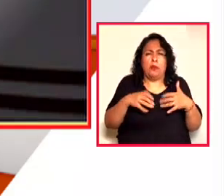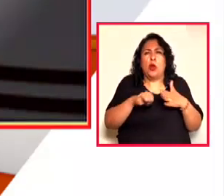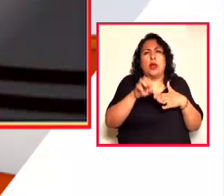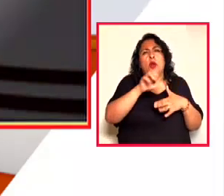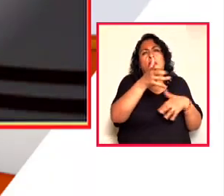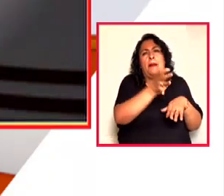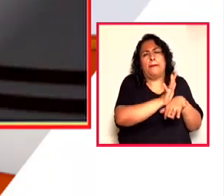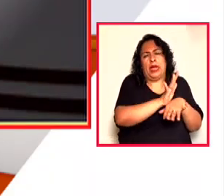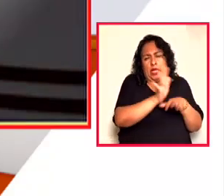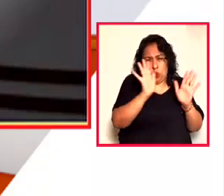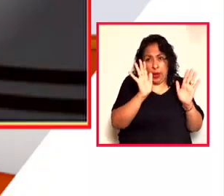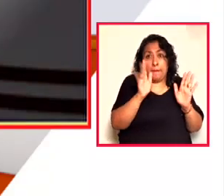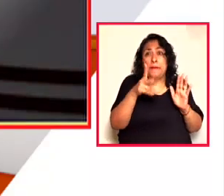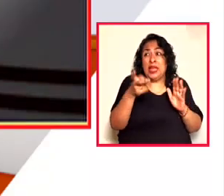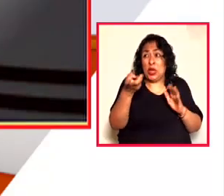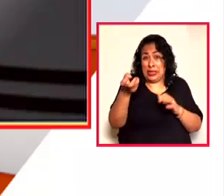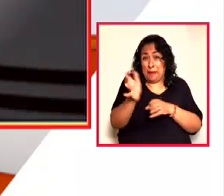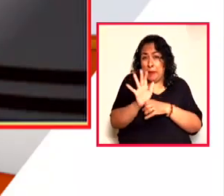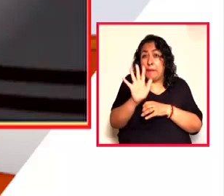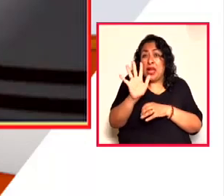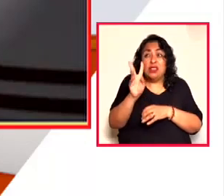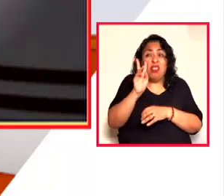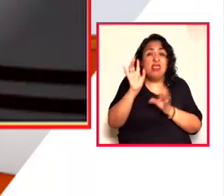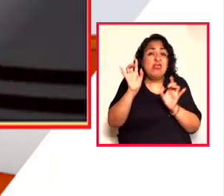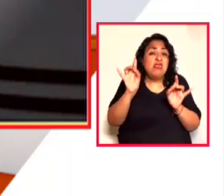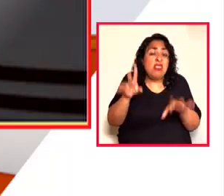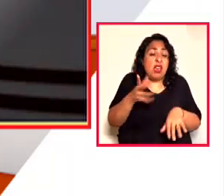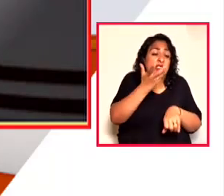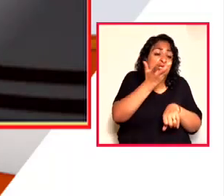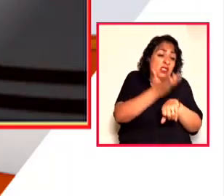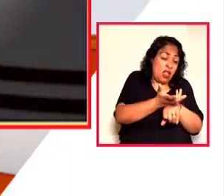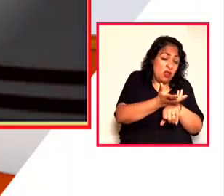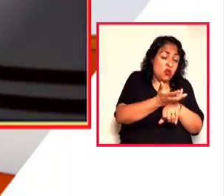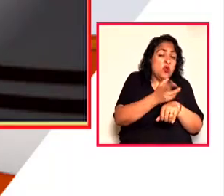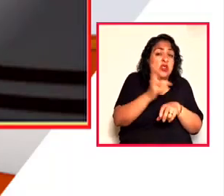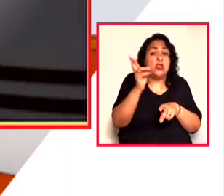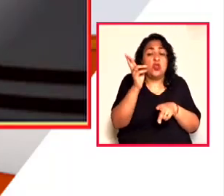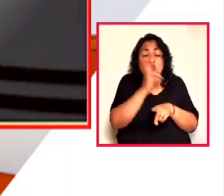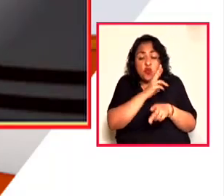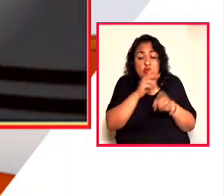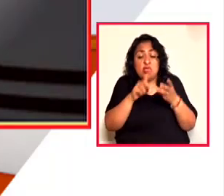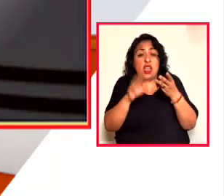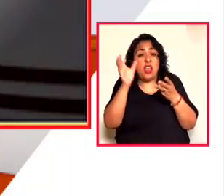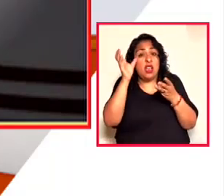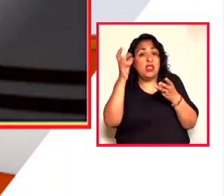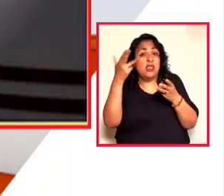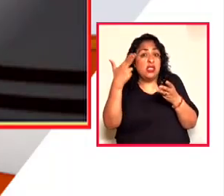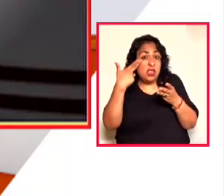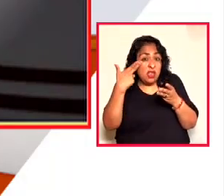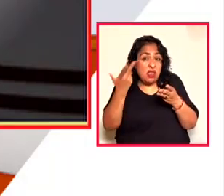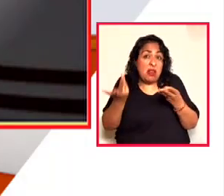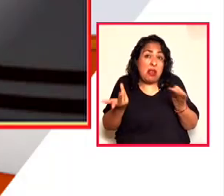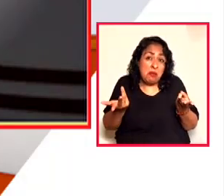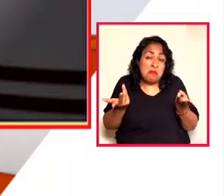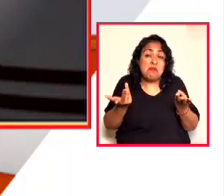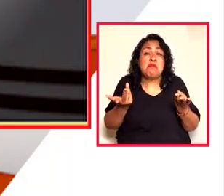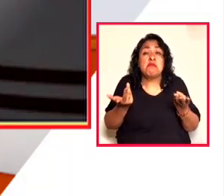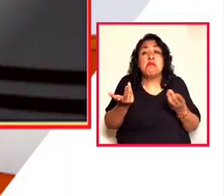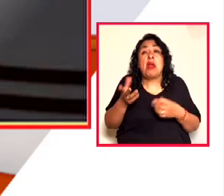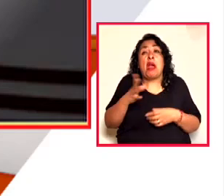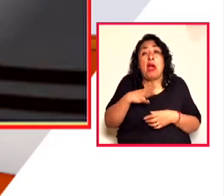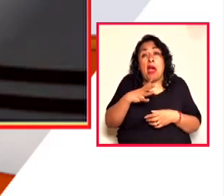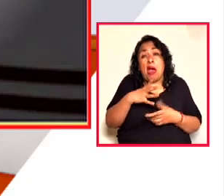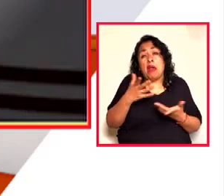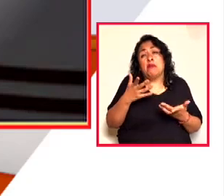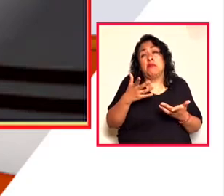esta película parece que ya la vimos. Estados Unidos, Rusia y China. Hay algunos señalamientos ahí en cuanto a